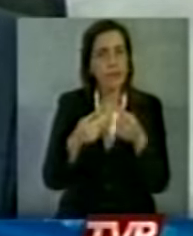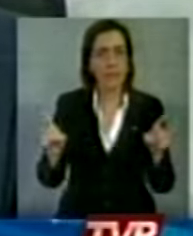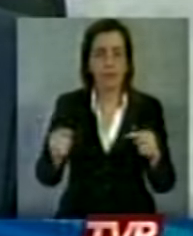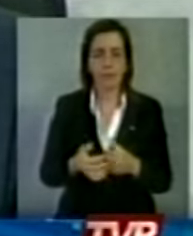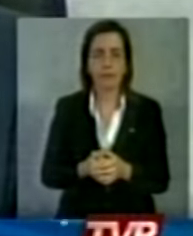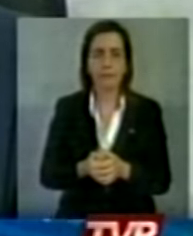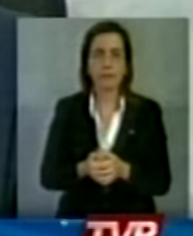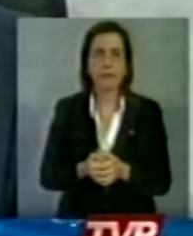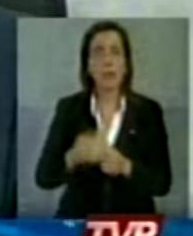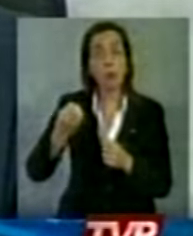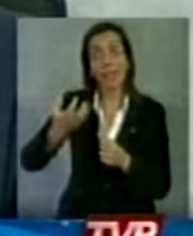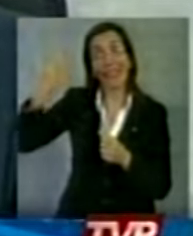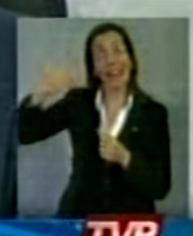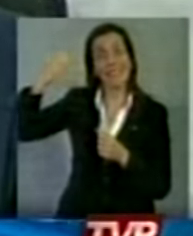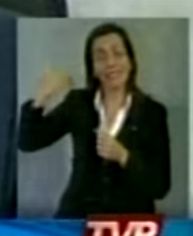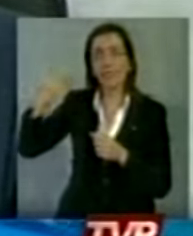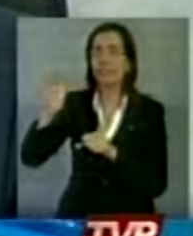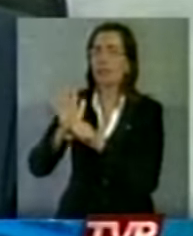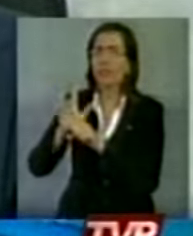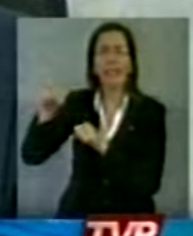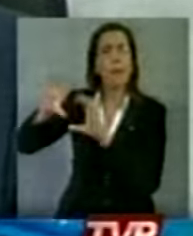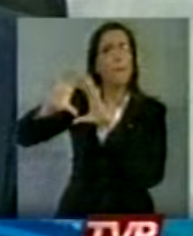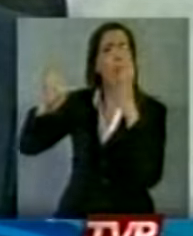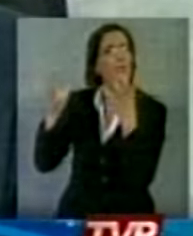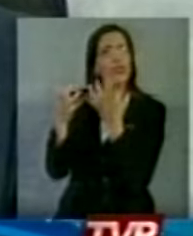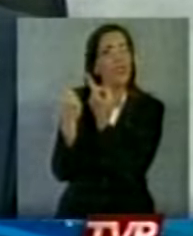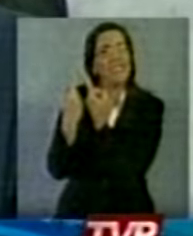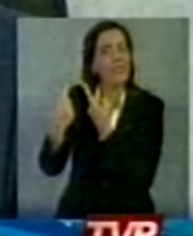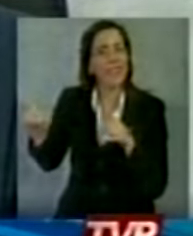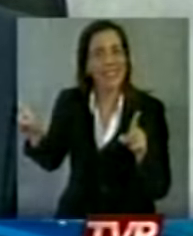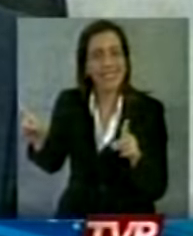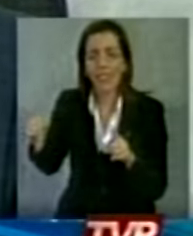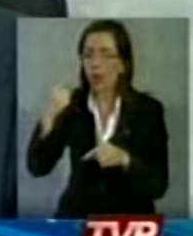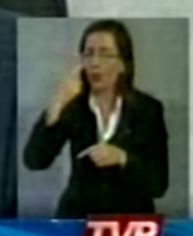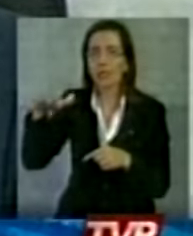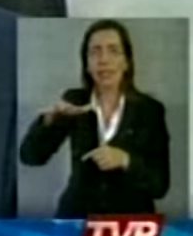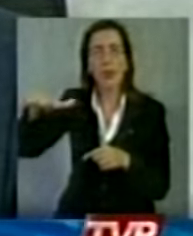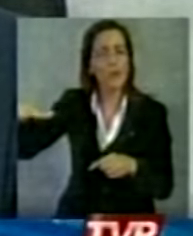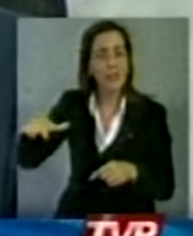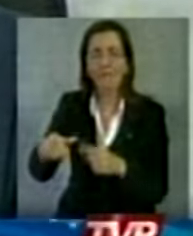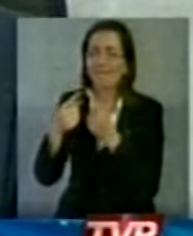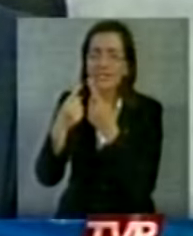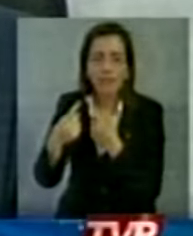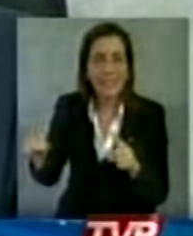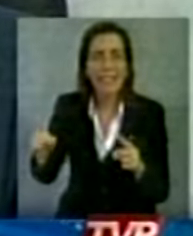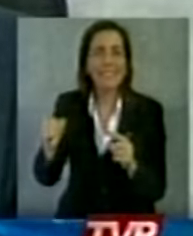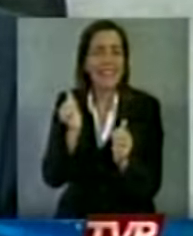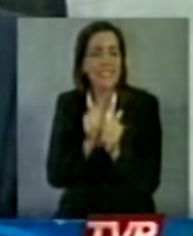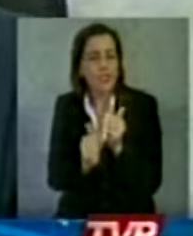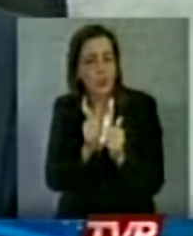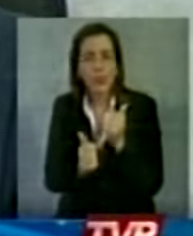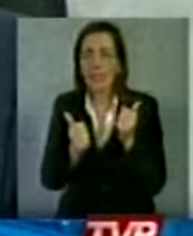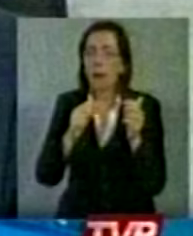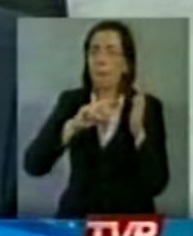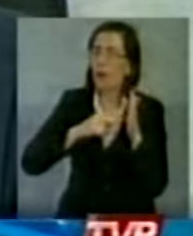Aquellos eran mundos de países soberanos y territorios demarcados, de fuerza